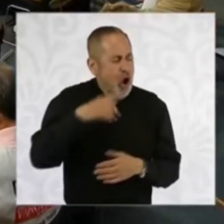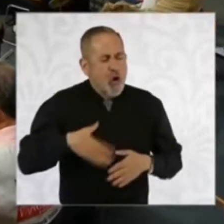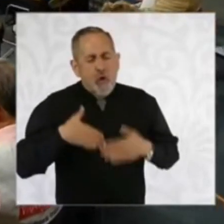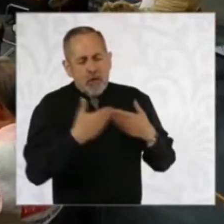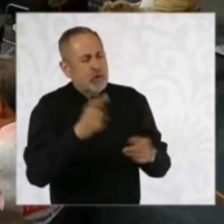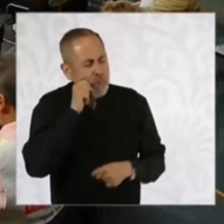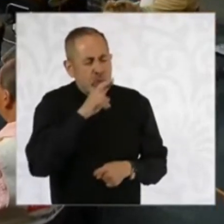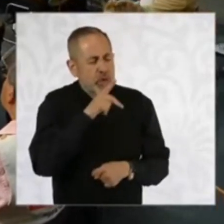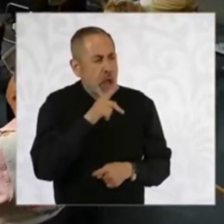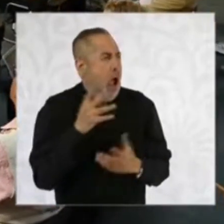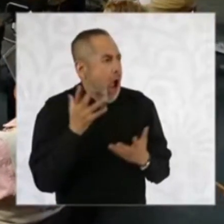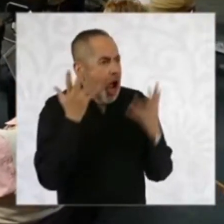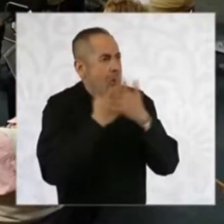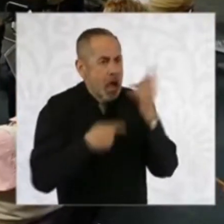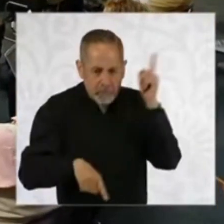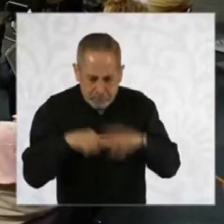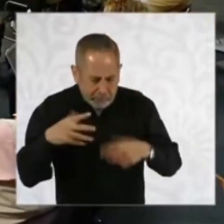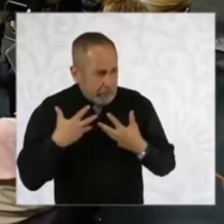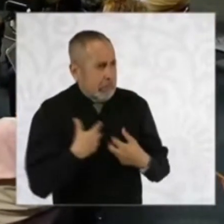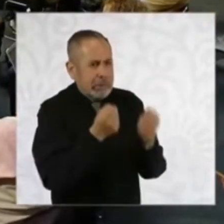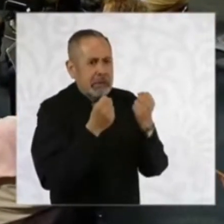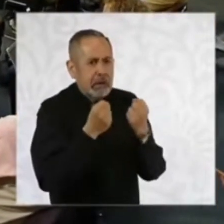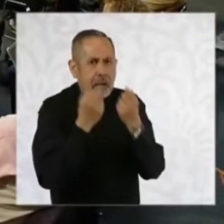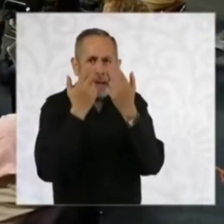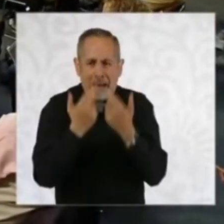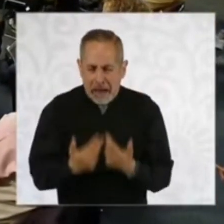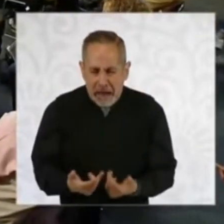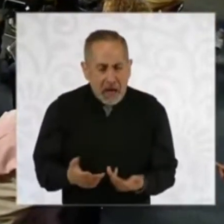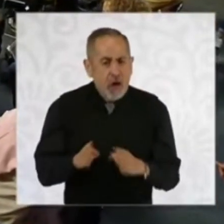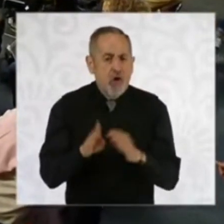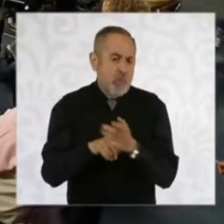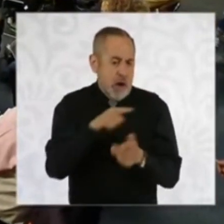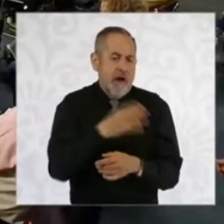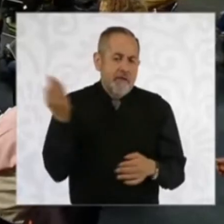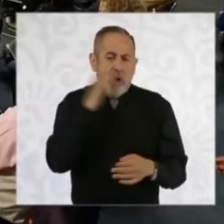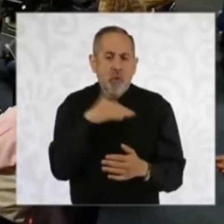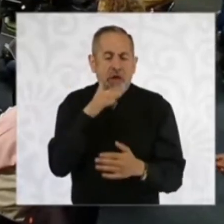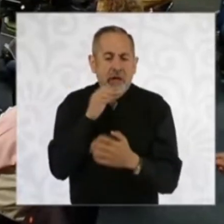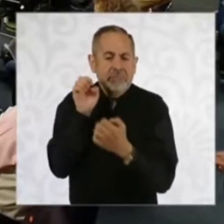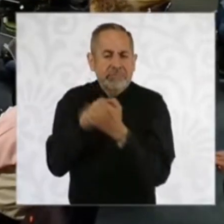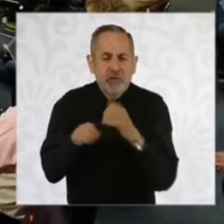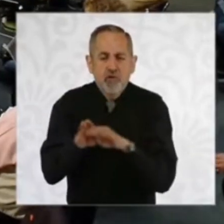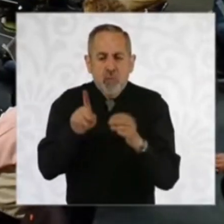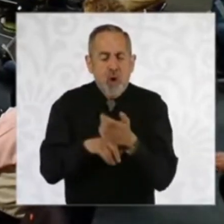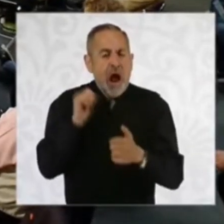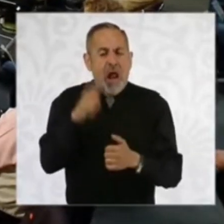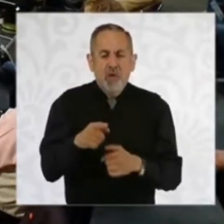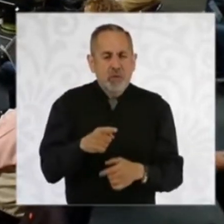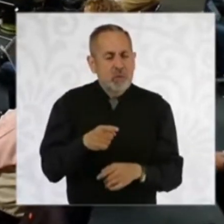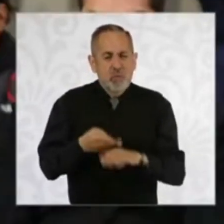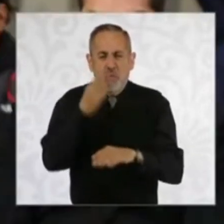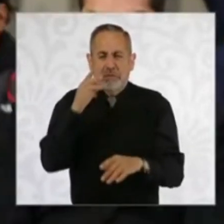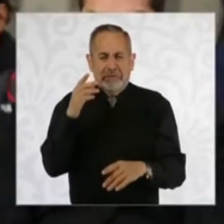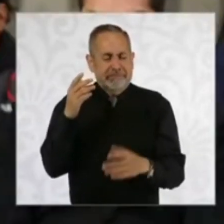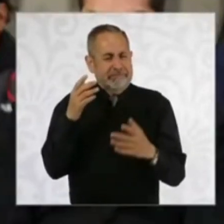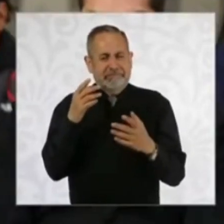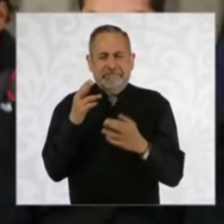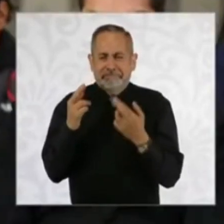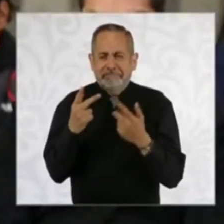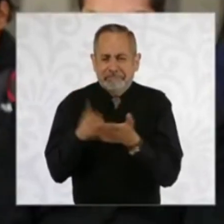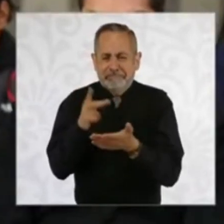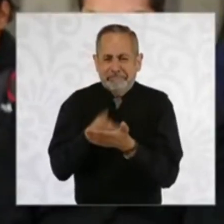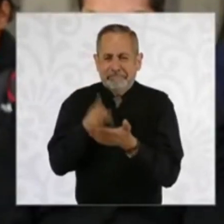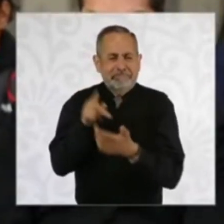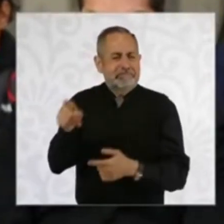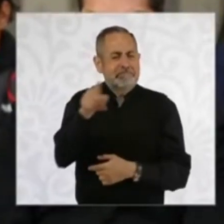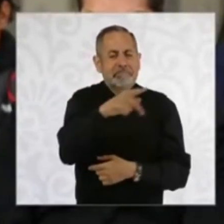ven destruidos los frutos de su trabajo. El fraude inmobiliario en zonas como esta se ha convertido en una práctica recurrente, afectando no solo a quienes